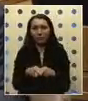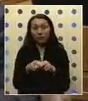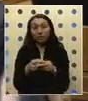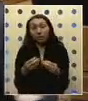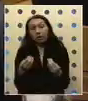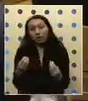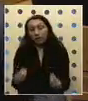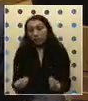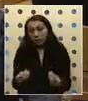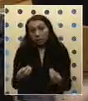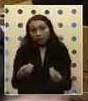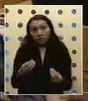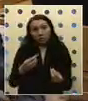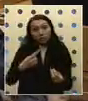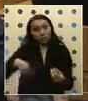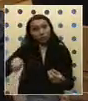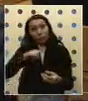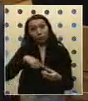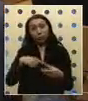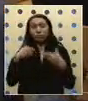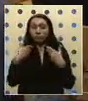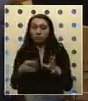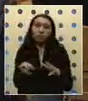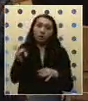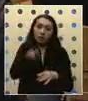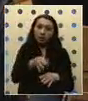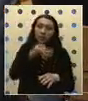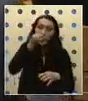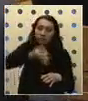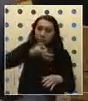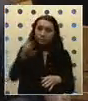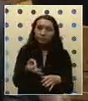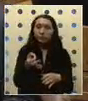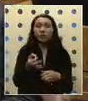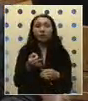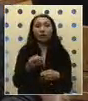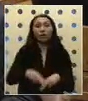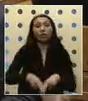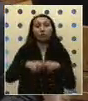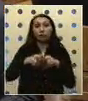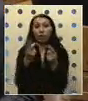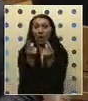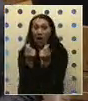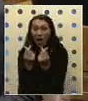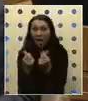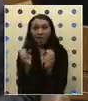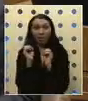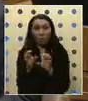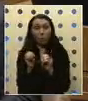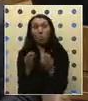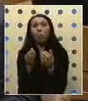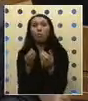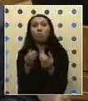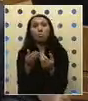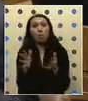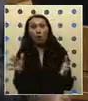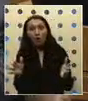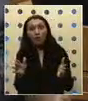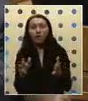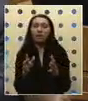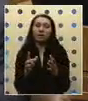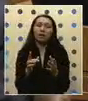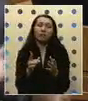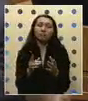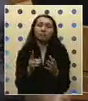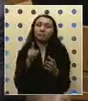Bueno, nosotros hemos insistido además que en el Fondo para la Calidad de la Educación Pública, de revitalización de la educación